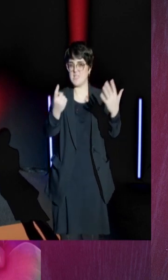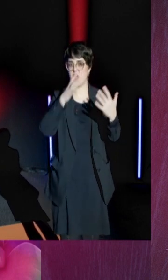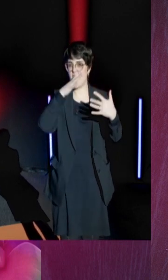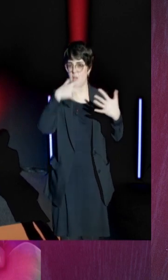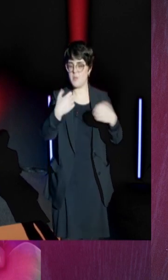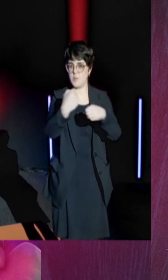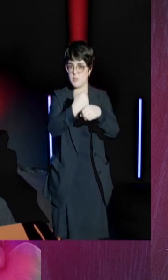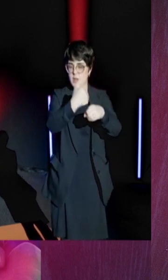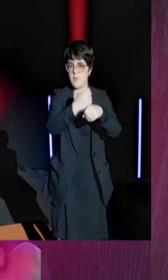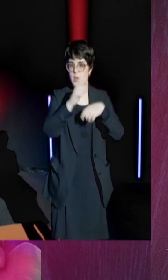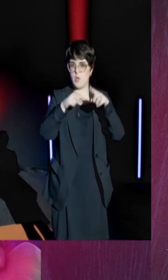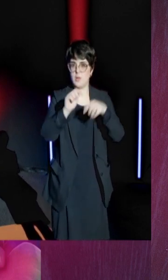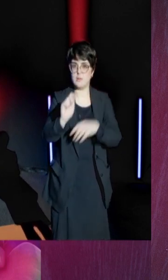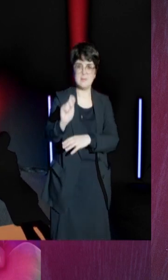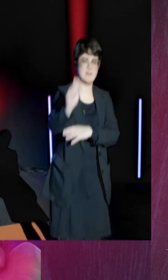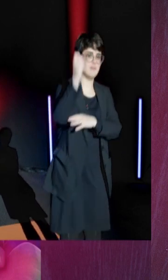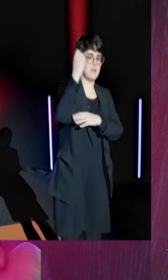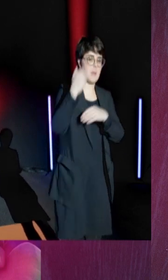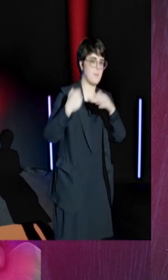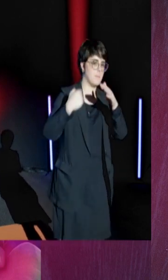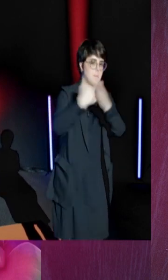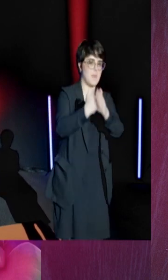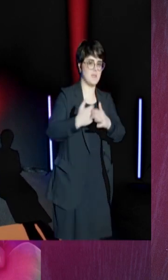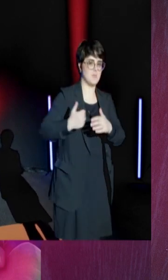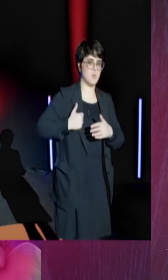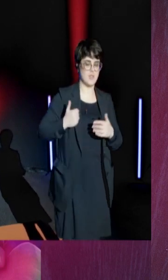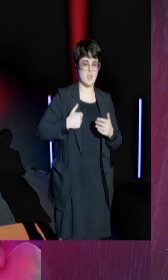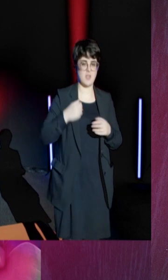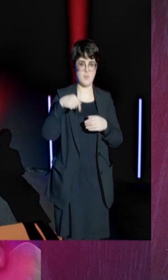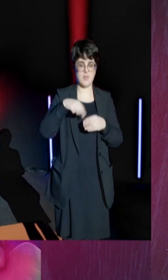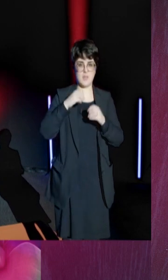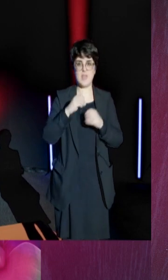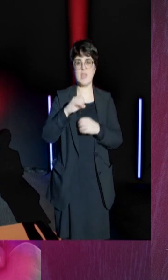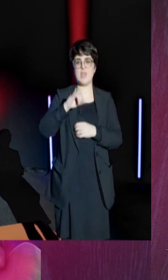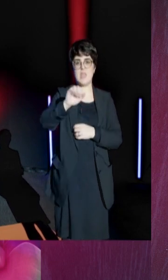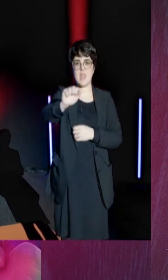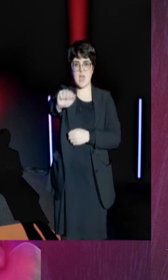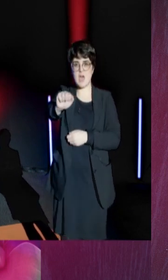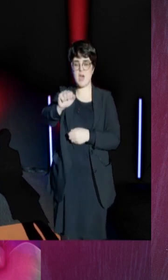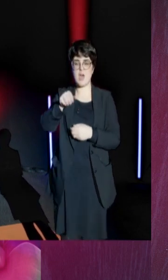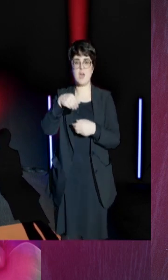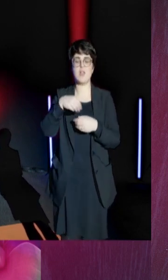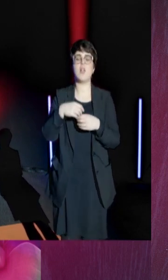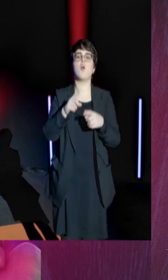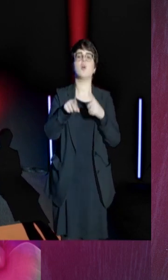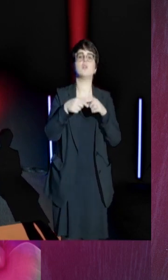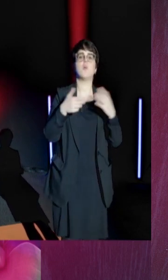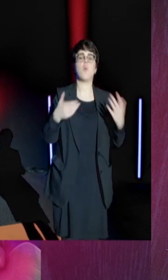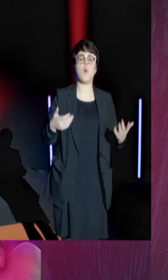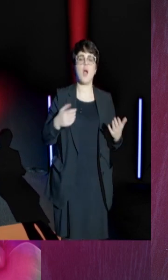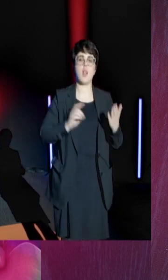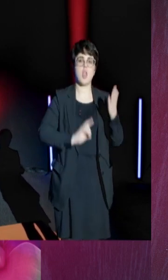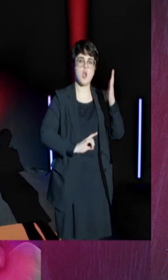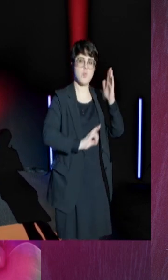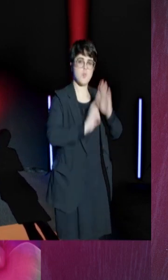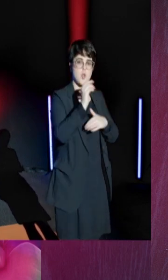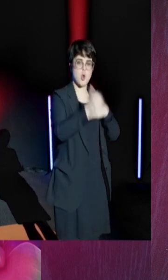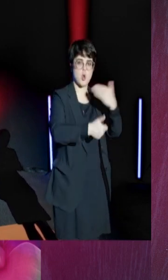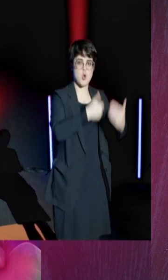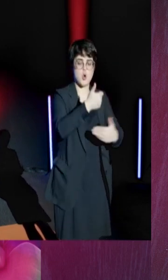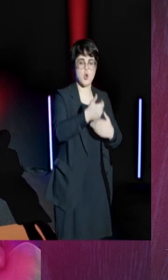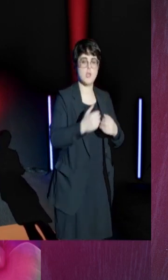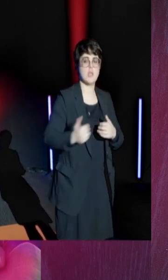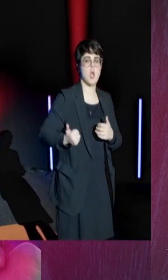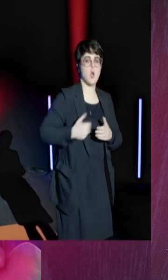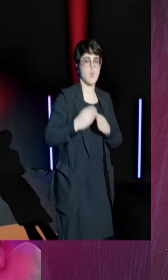trabajando para alcanzar el máximo potencial de la Inteligencia artificial En beneficio del Progreso del incremento de la